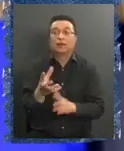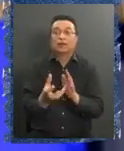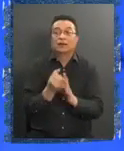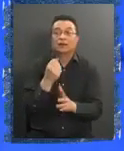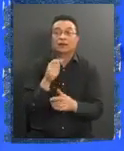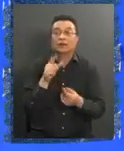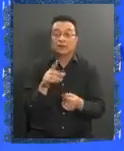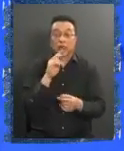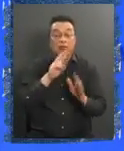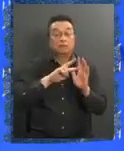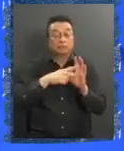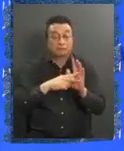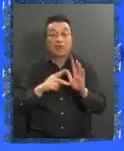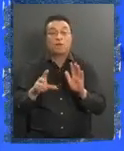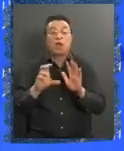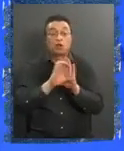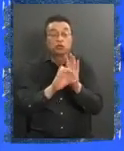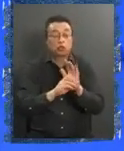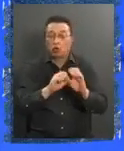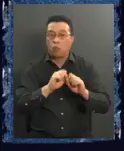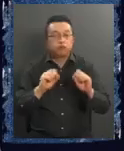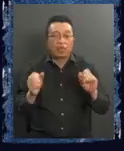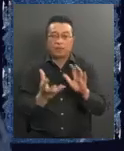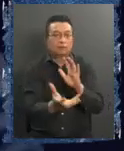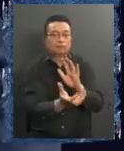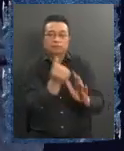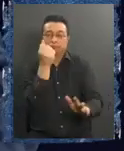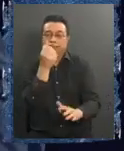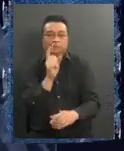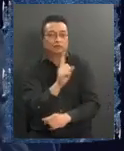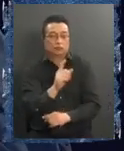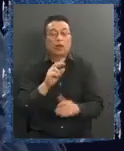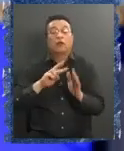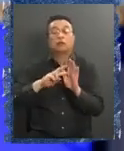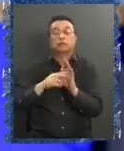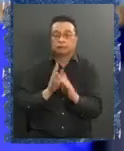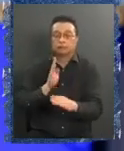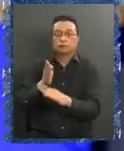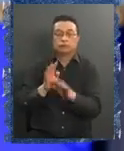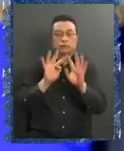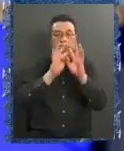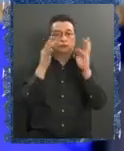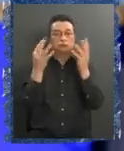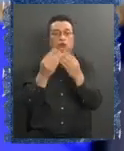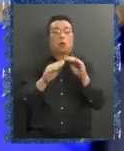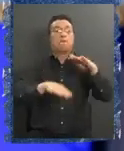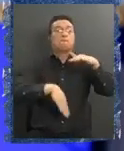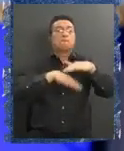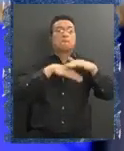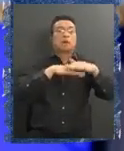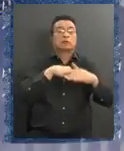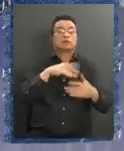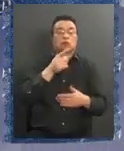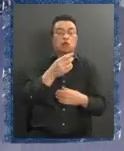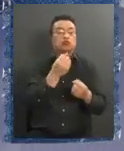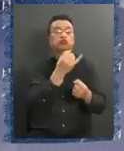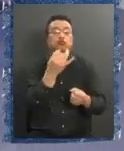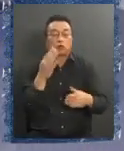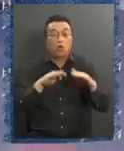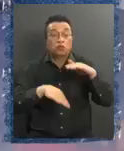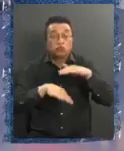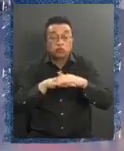reforma constitucional porque no tenían esa potestad, entonces tenían que ir a un quórum muy alto. Ahora lo van a poder hacer con un